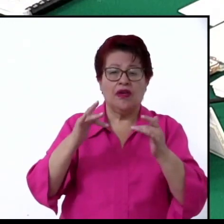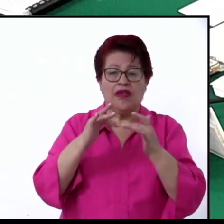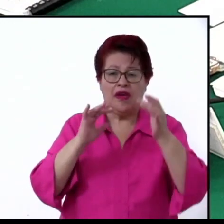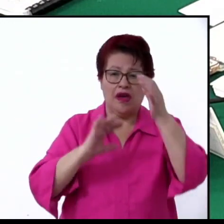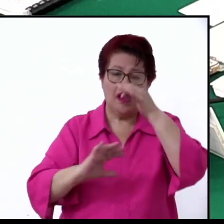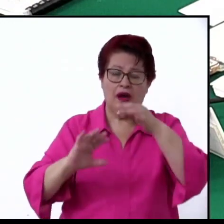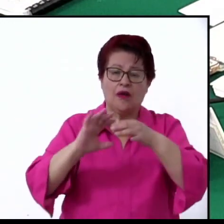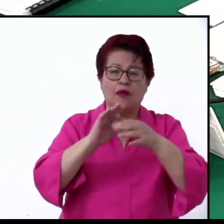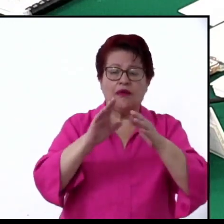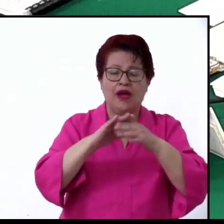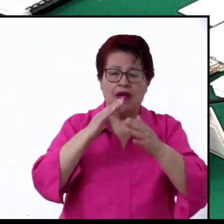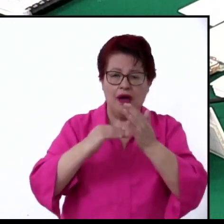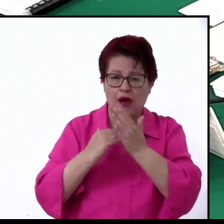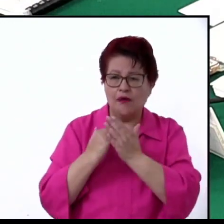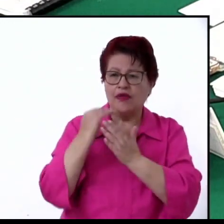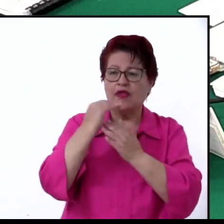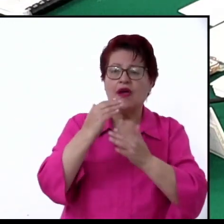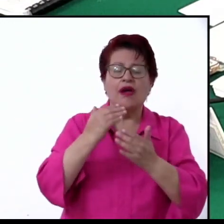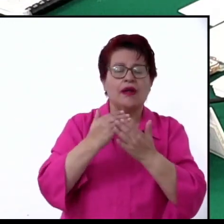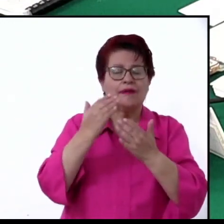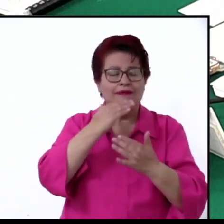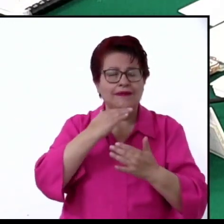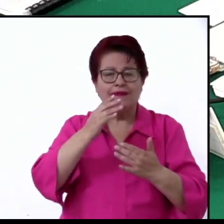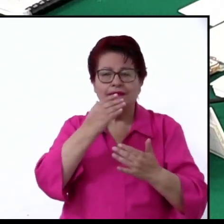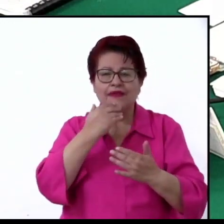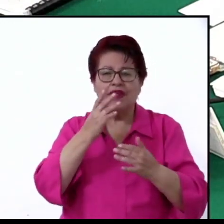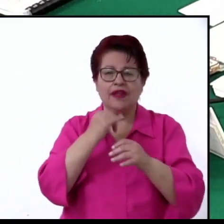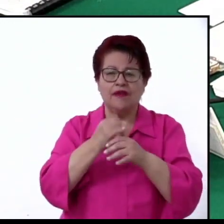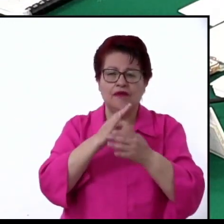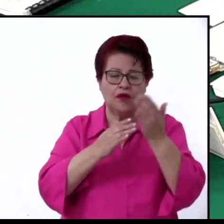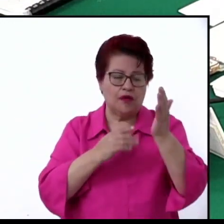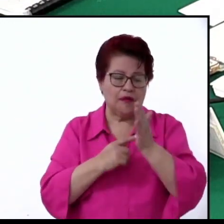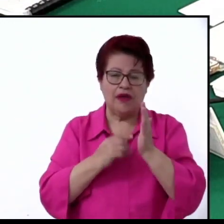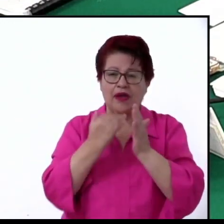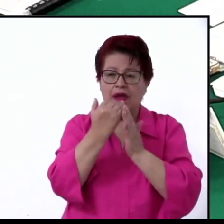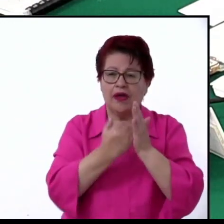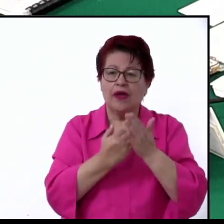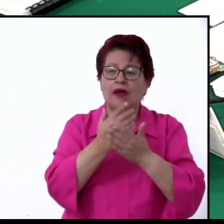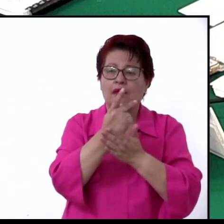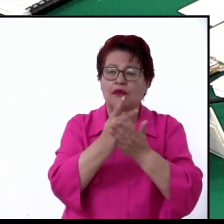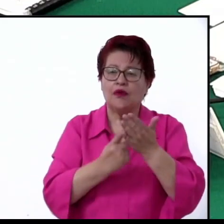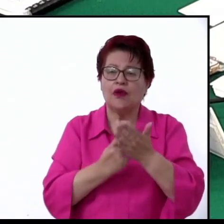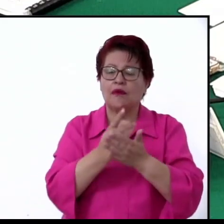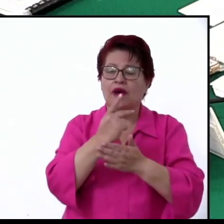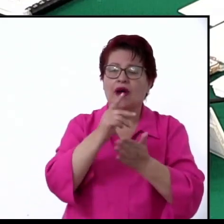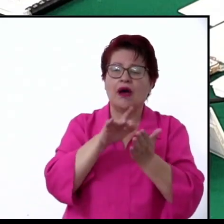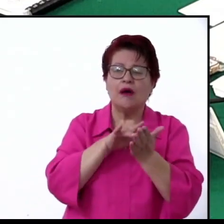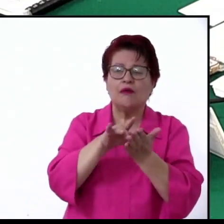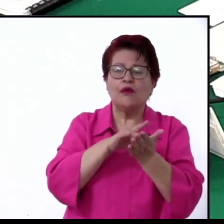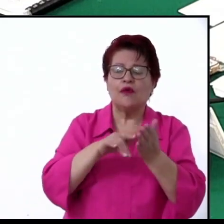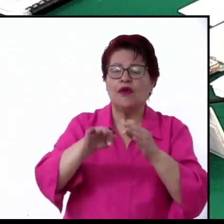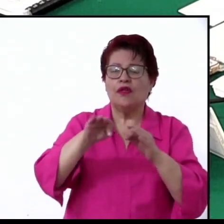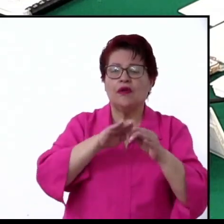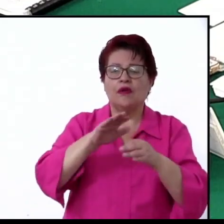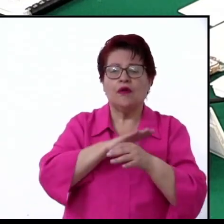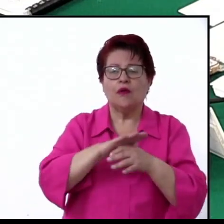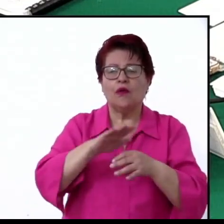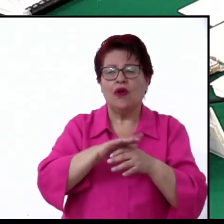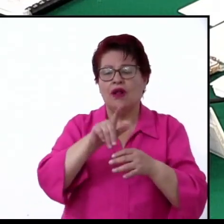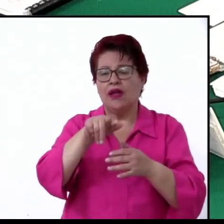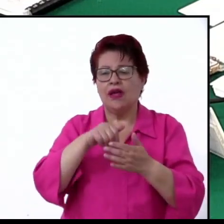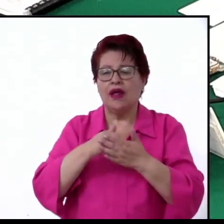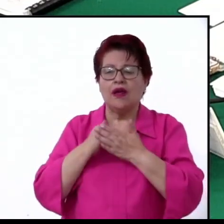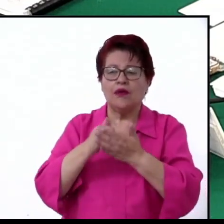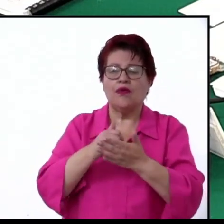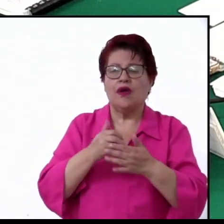su eficiencia? Por otra parte, en su informe nos menciona el programa de apoyo al empleo, el cual busca ayudar